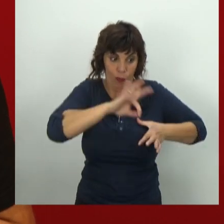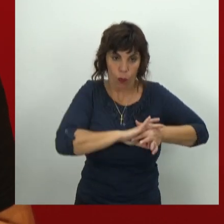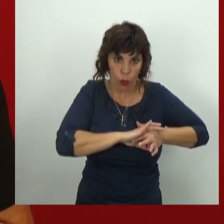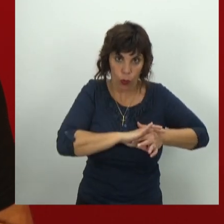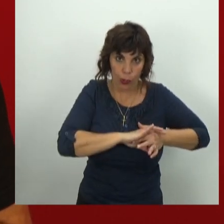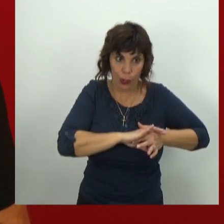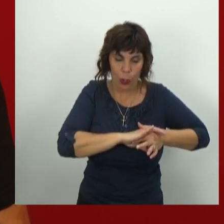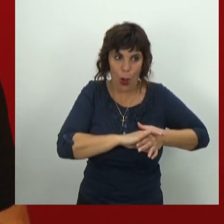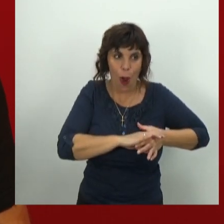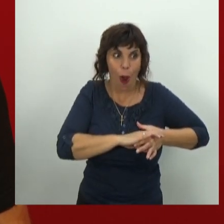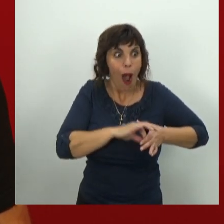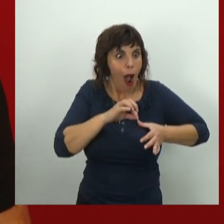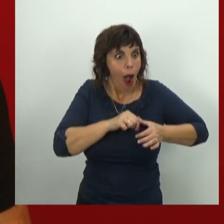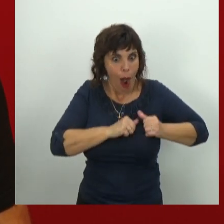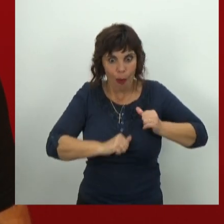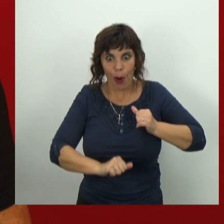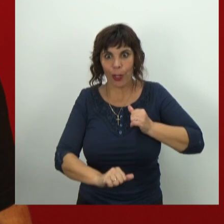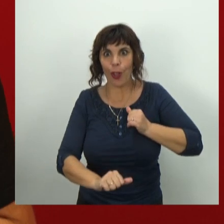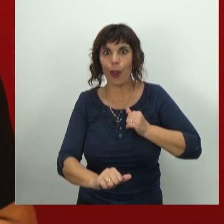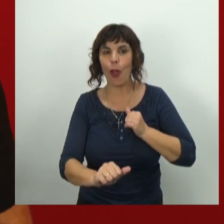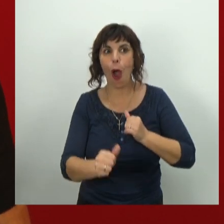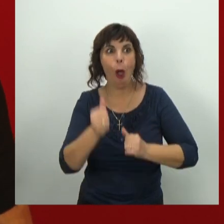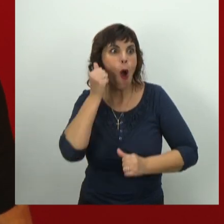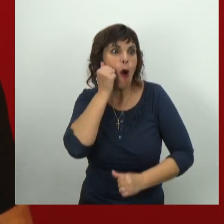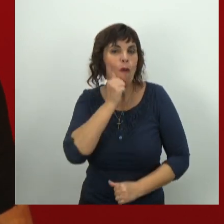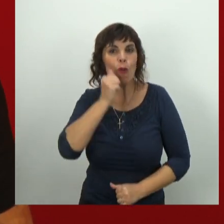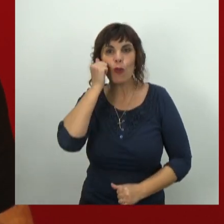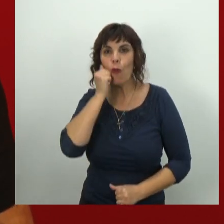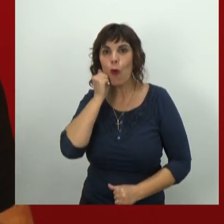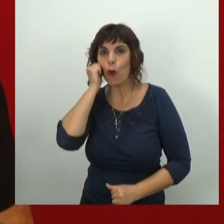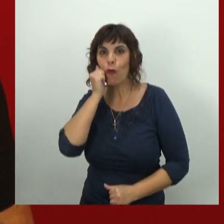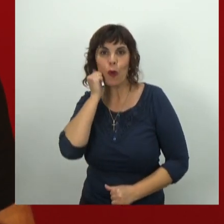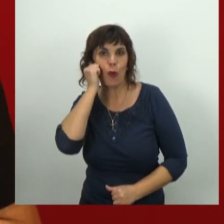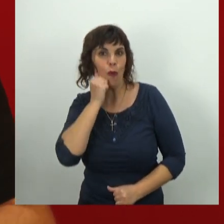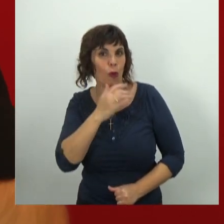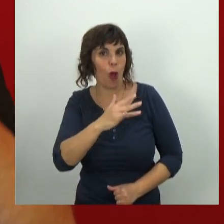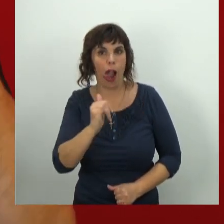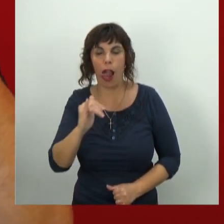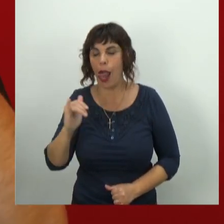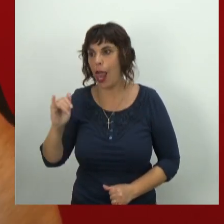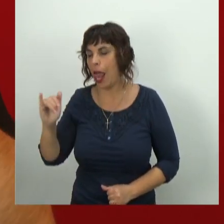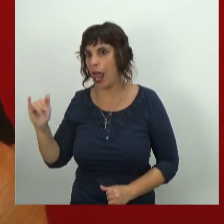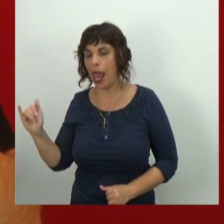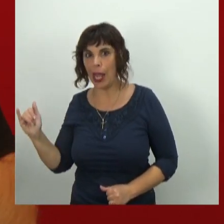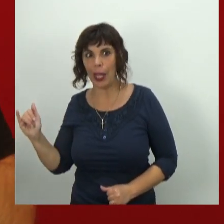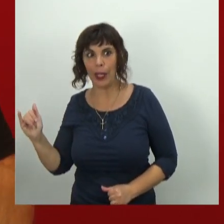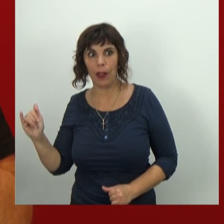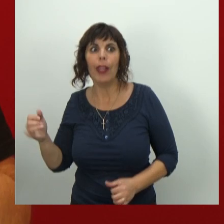iba a traer fruto, tanto que la palabra del